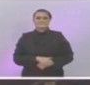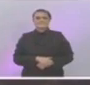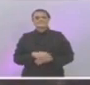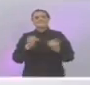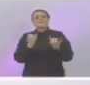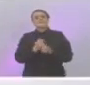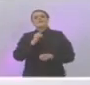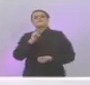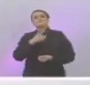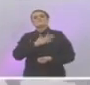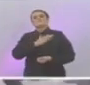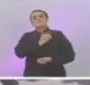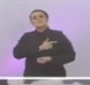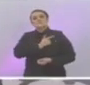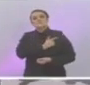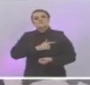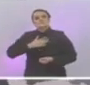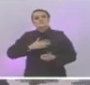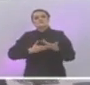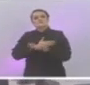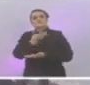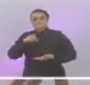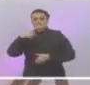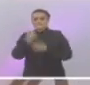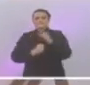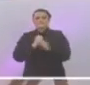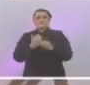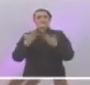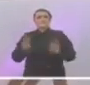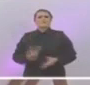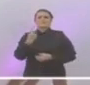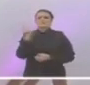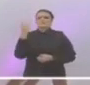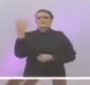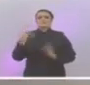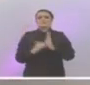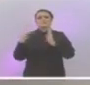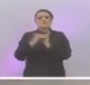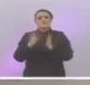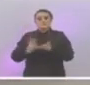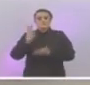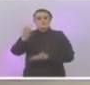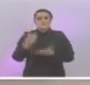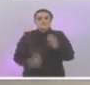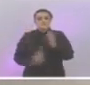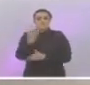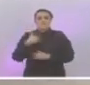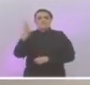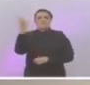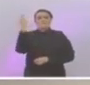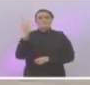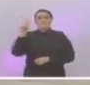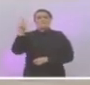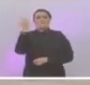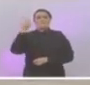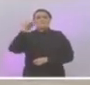También me da mucho gusto compartirles que este año invertimos 104 millones de pesos para crear la nueva Universidad